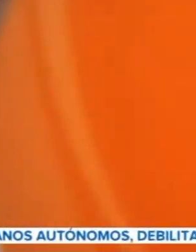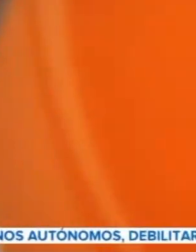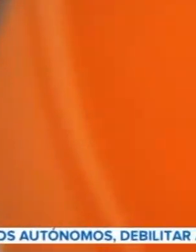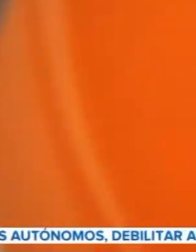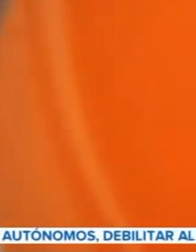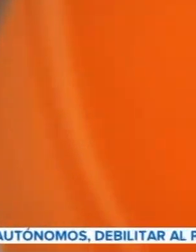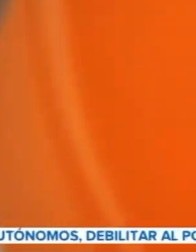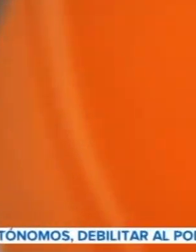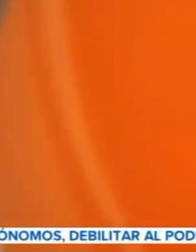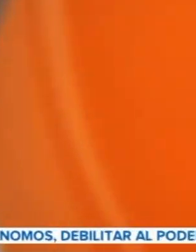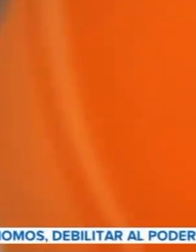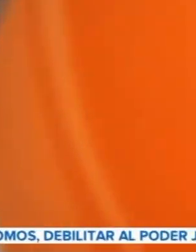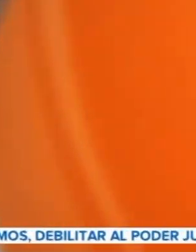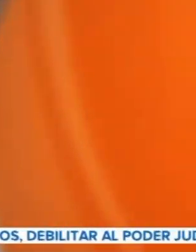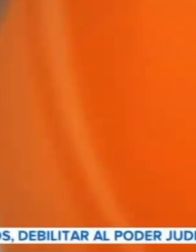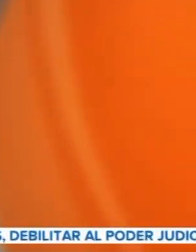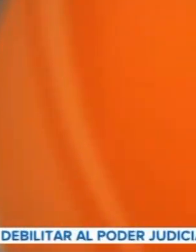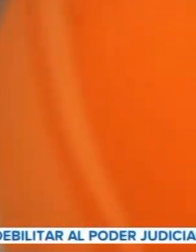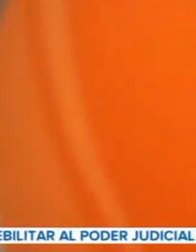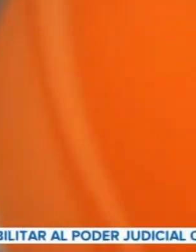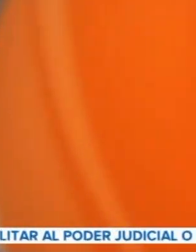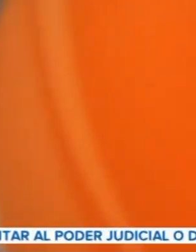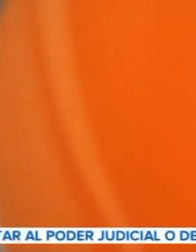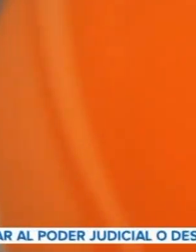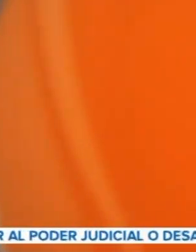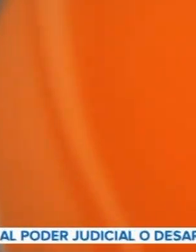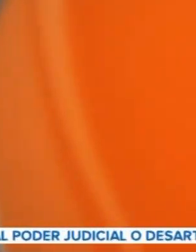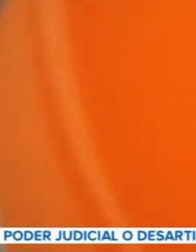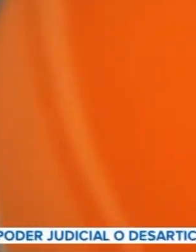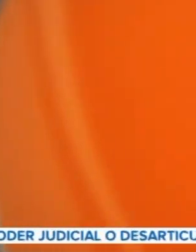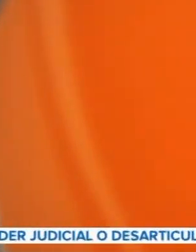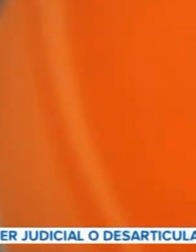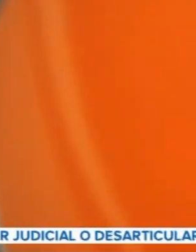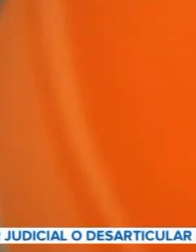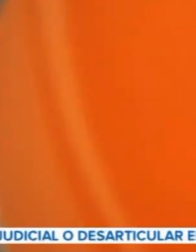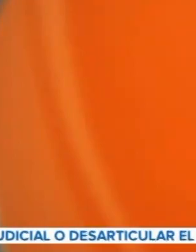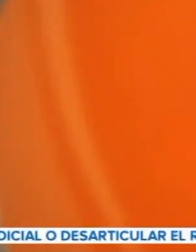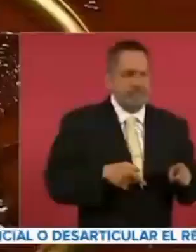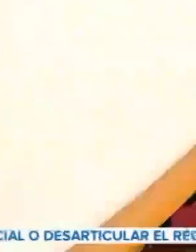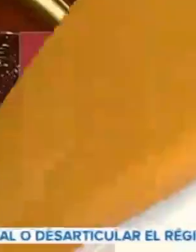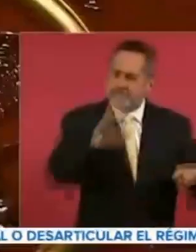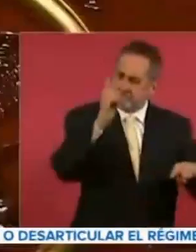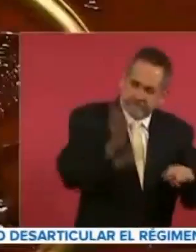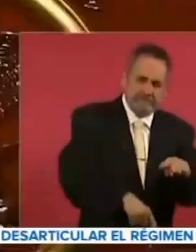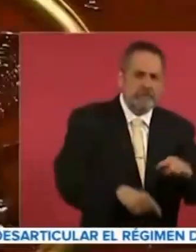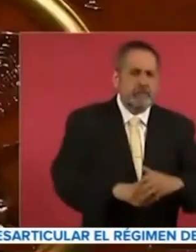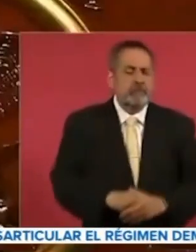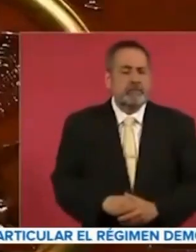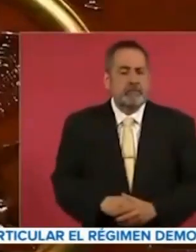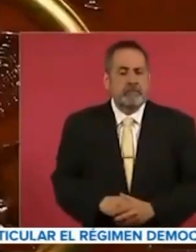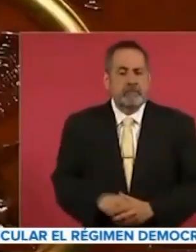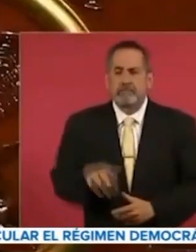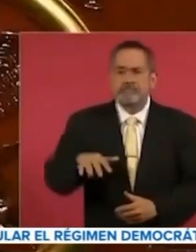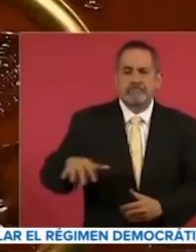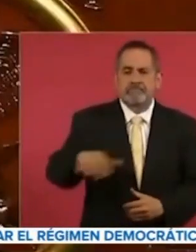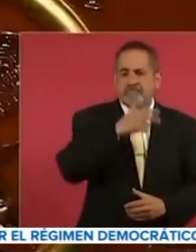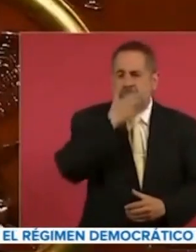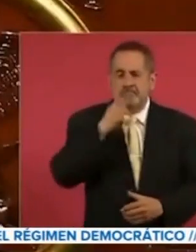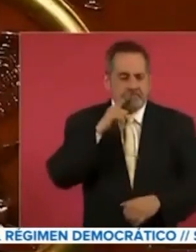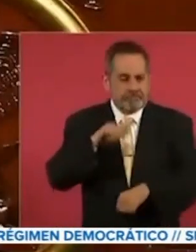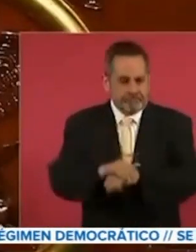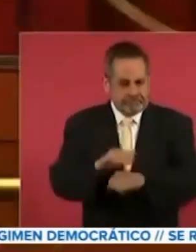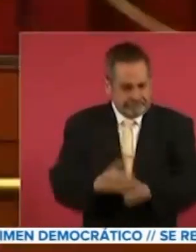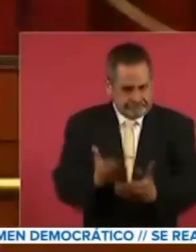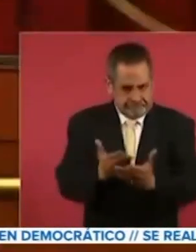sumamente importante en el marco del 107 aniversario de la constitución mexicana El presidente de México Andrés Manuel López